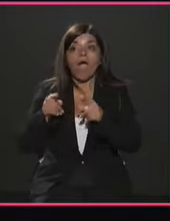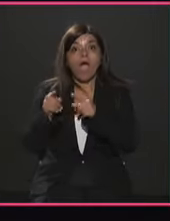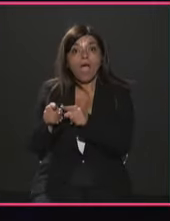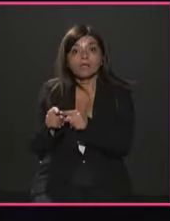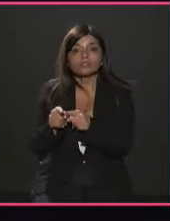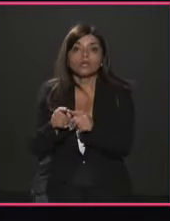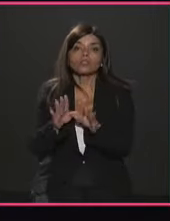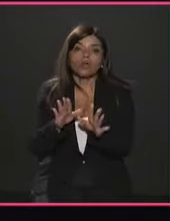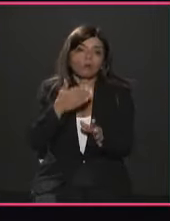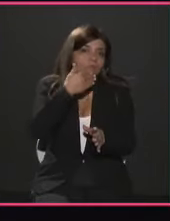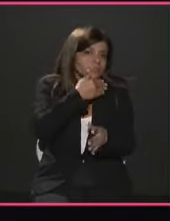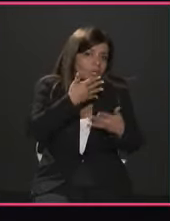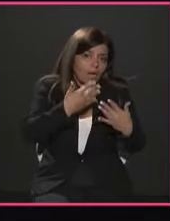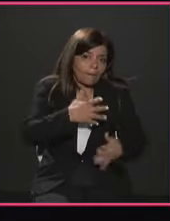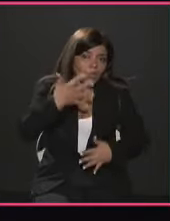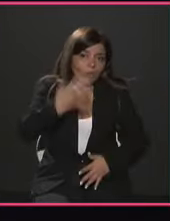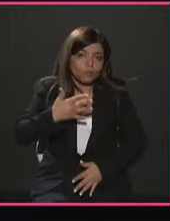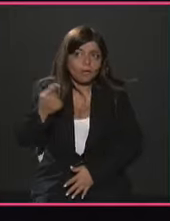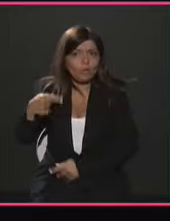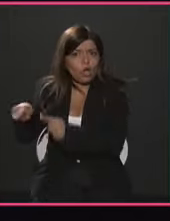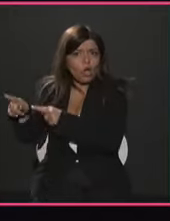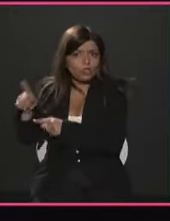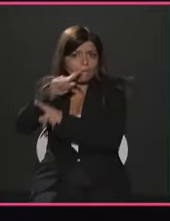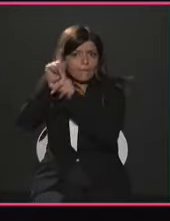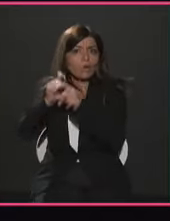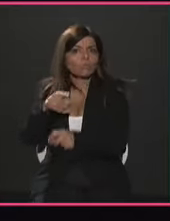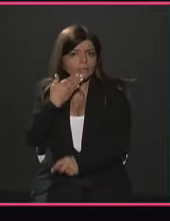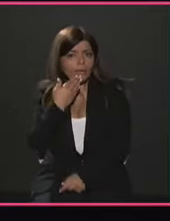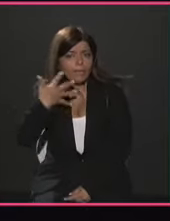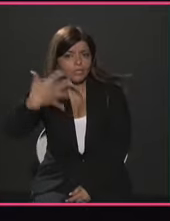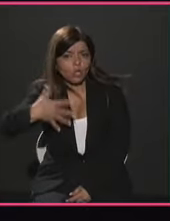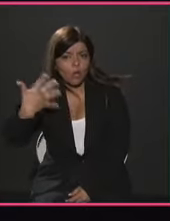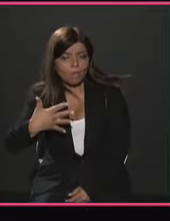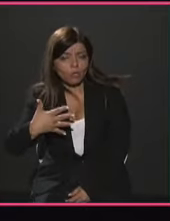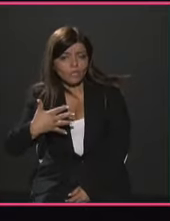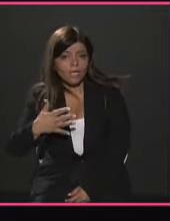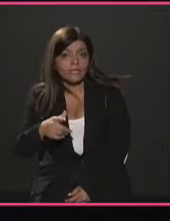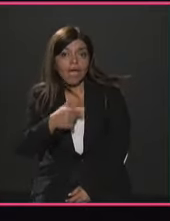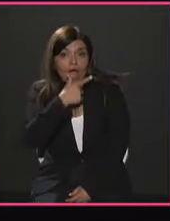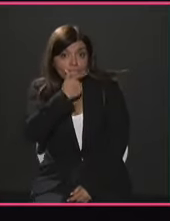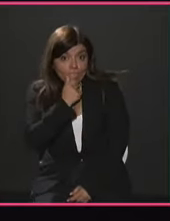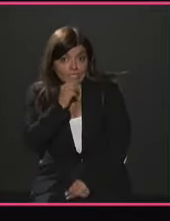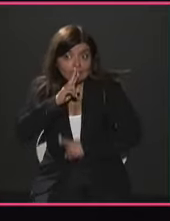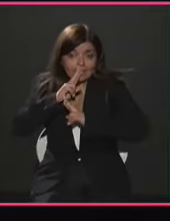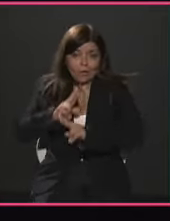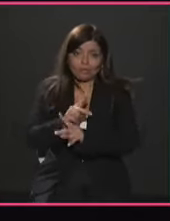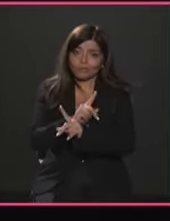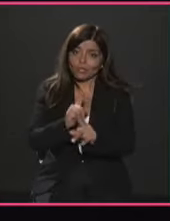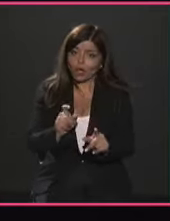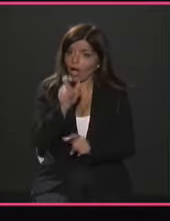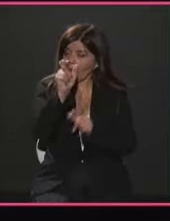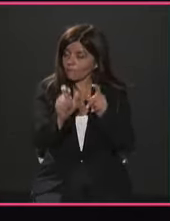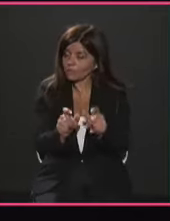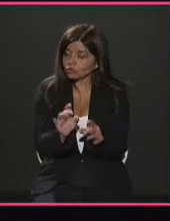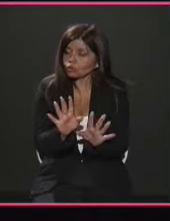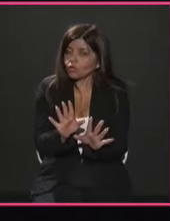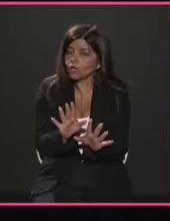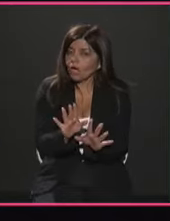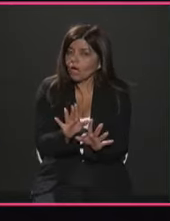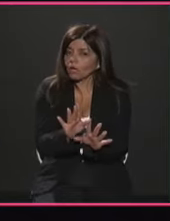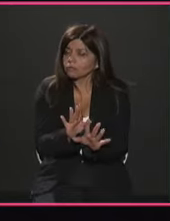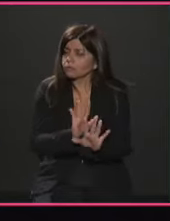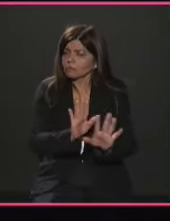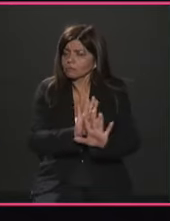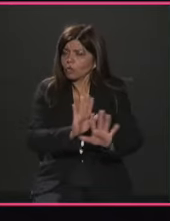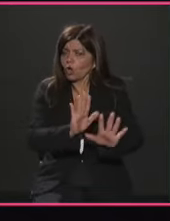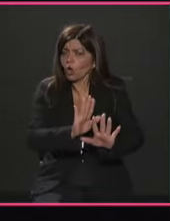quizás más inmediatas importantes Pero estas otras también son muy importantes no serán preguntas fáciles las personas van a estar en desacuerdo